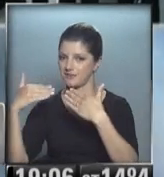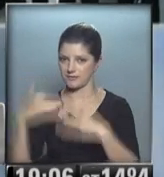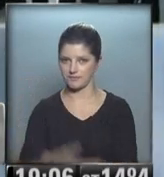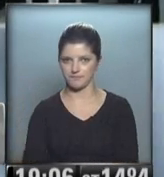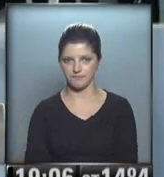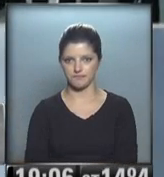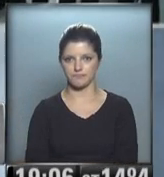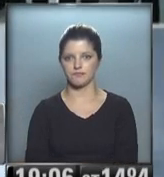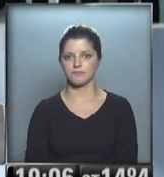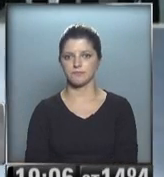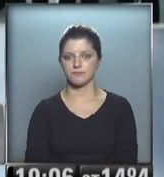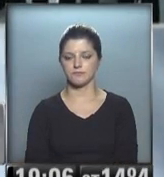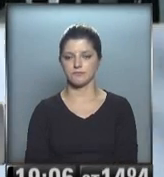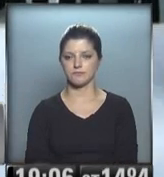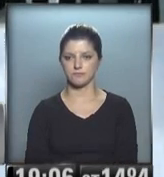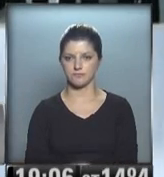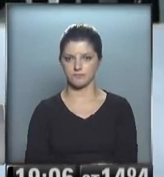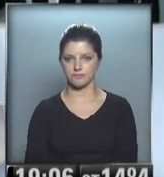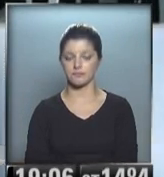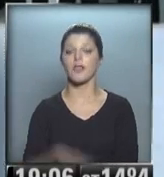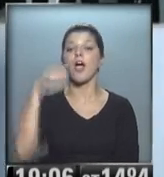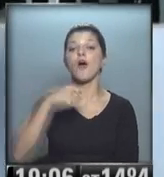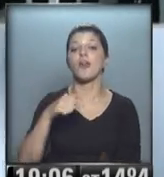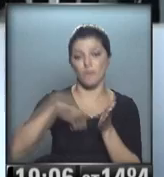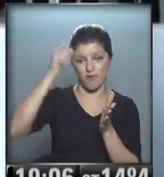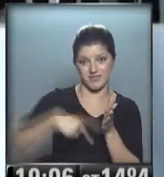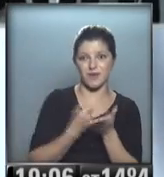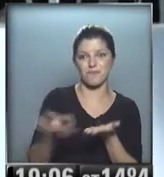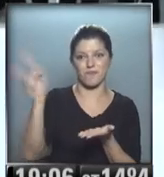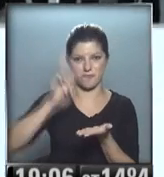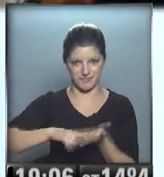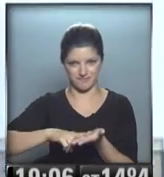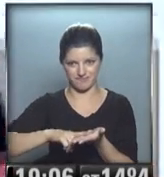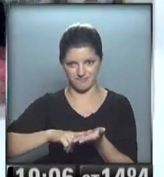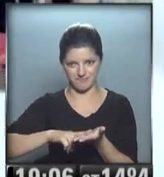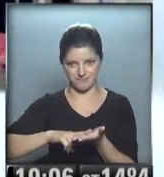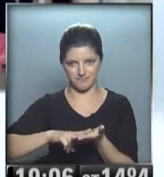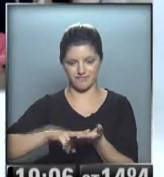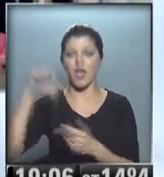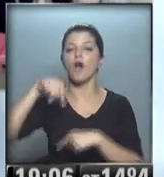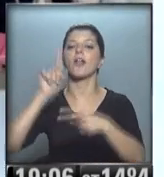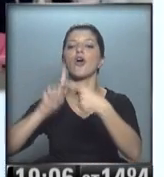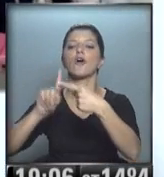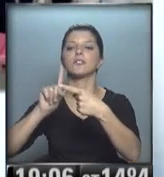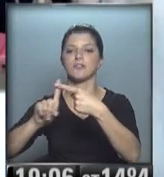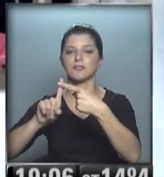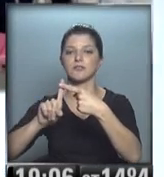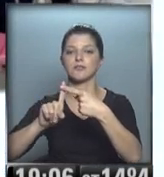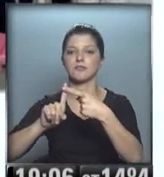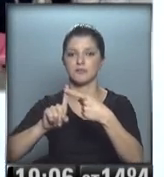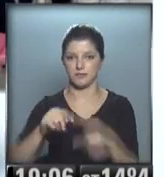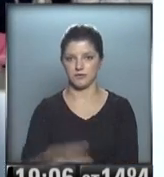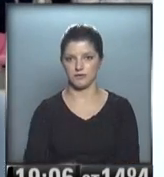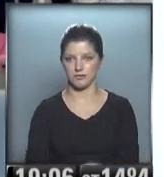Muchas gracias. Volvemos a la ciudad de Buenos Aires. Para tomar contacto ahora con el Instituto de Oncología.